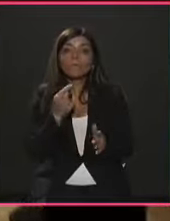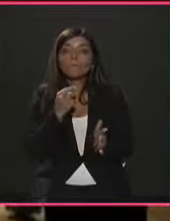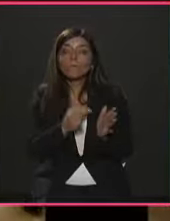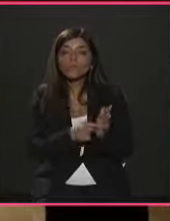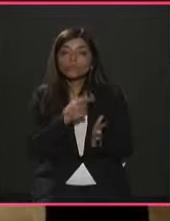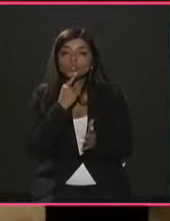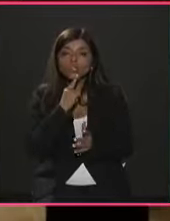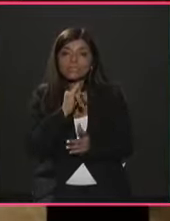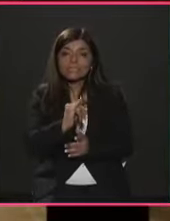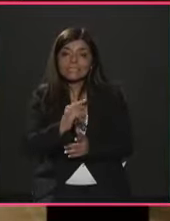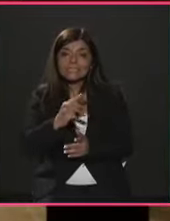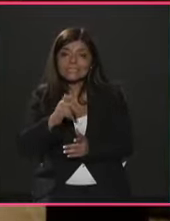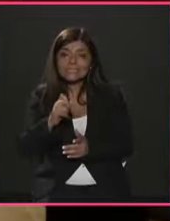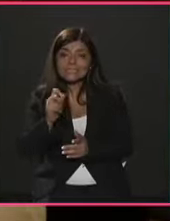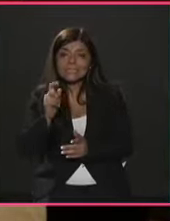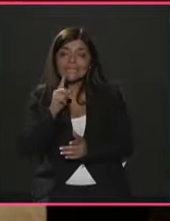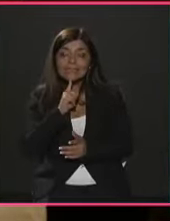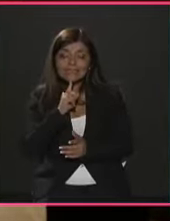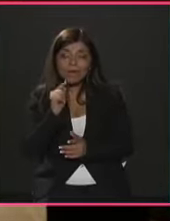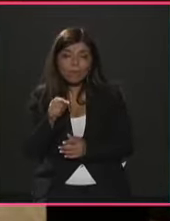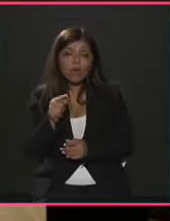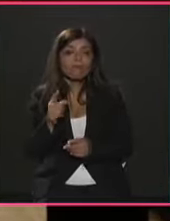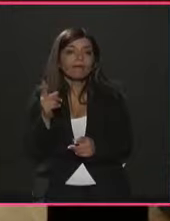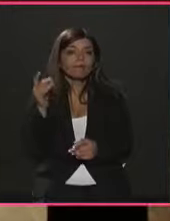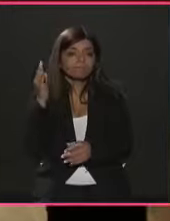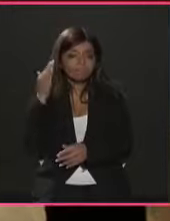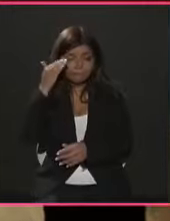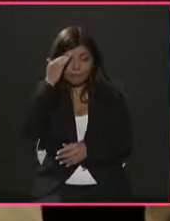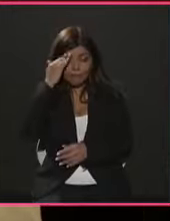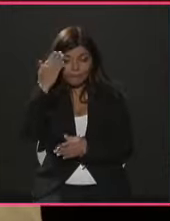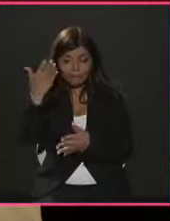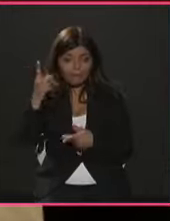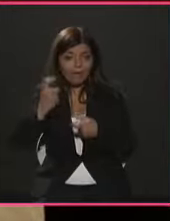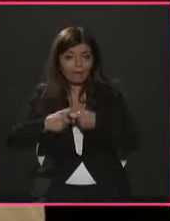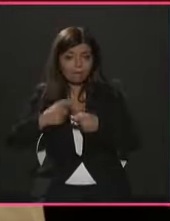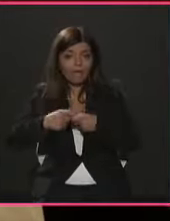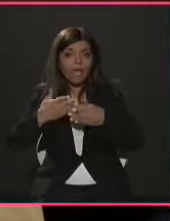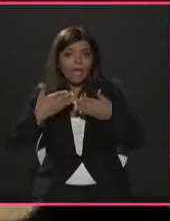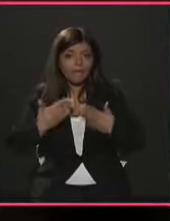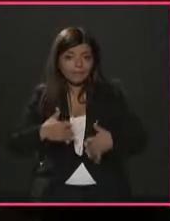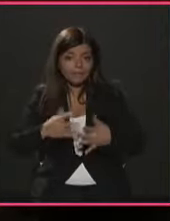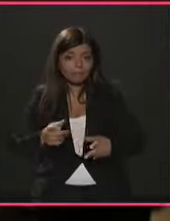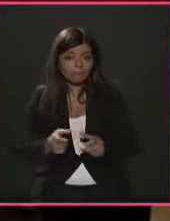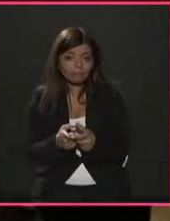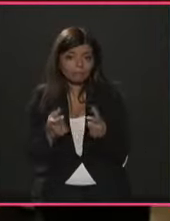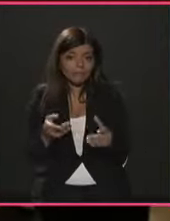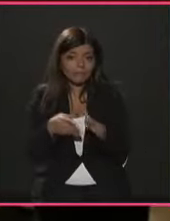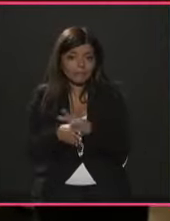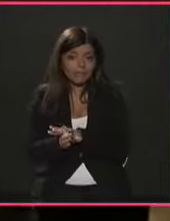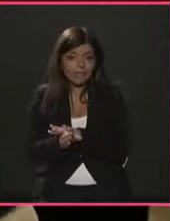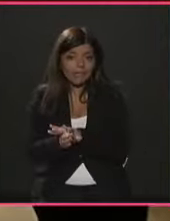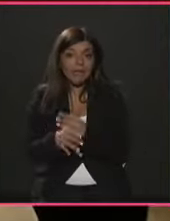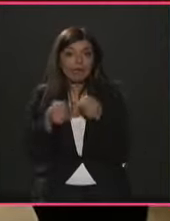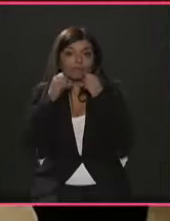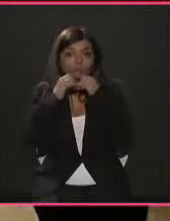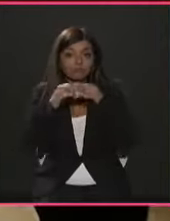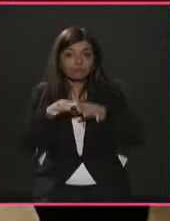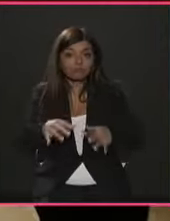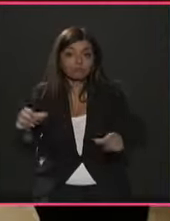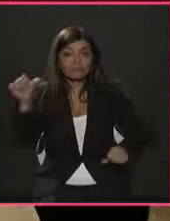pueden entonces hacerse parte de esta experiencia ya lo decíamos y queremos remarcarlo porque es el evento de divulgación